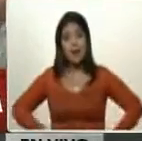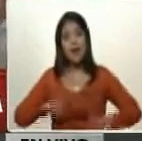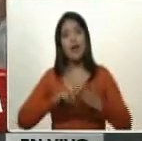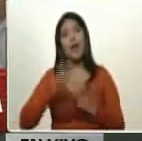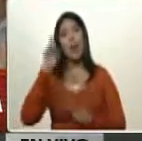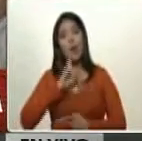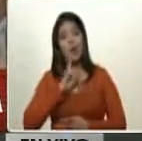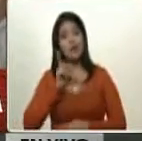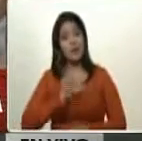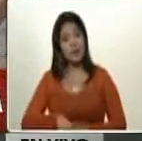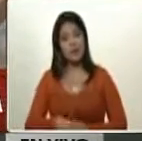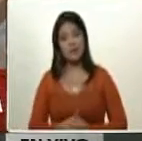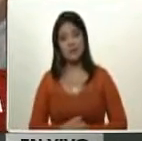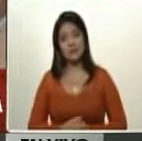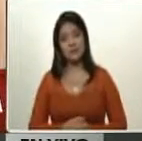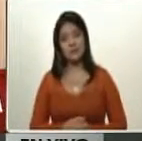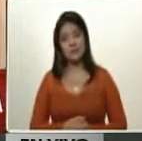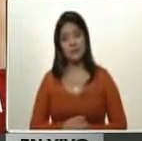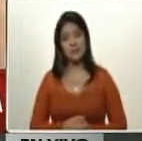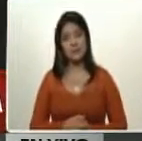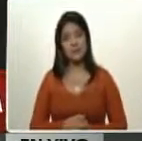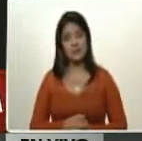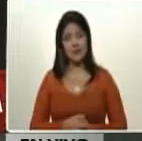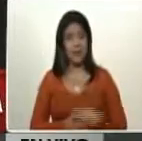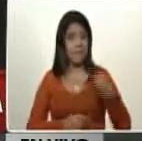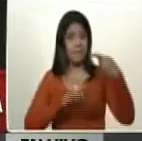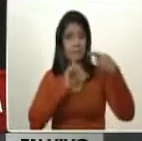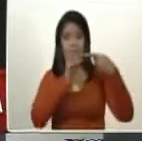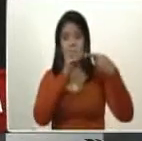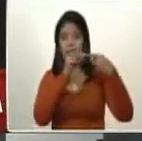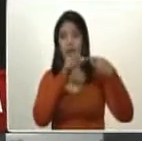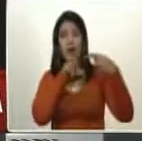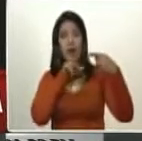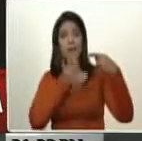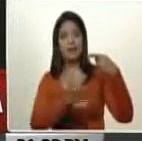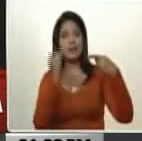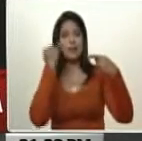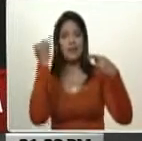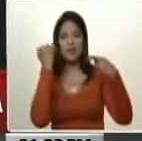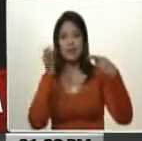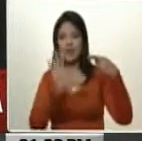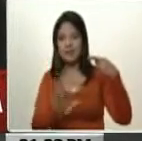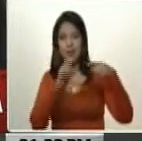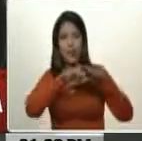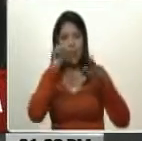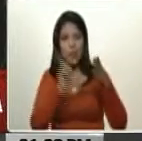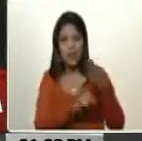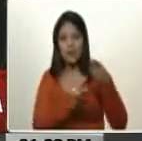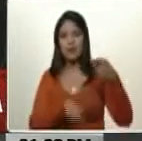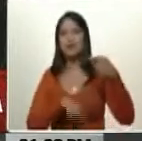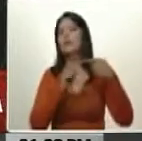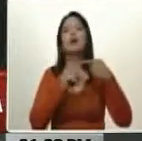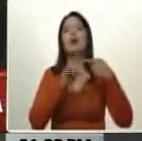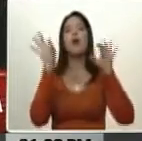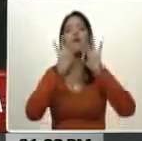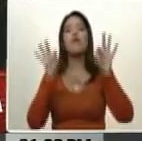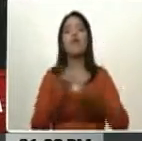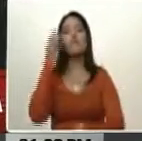bolivarianismo. Prácticamente que la primera referencia de una visión integral de ese